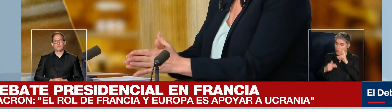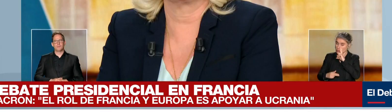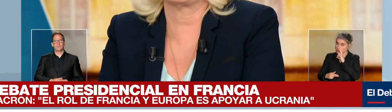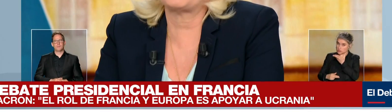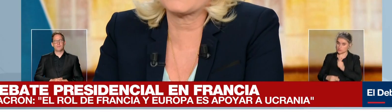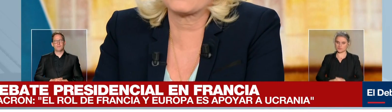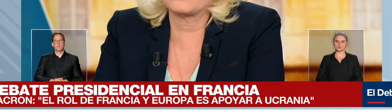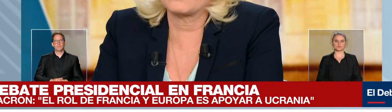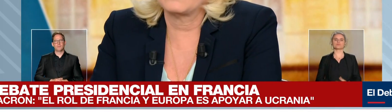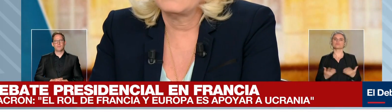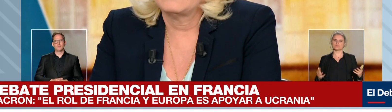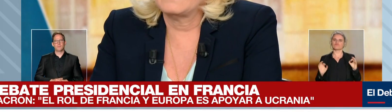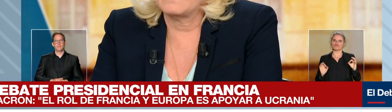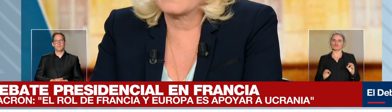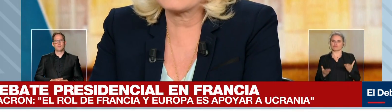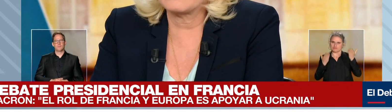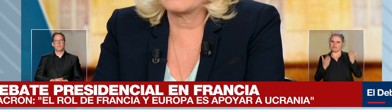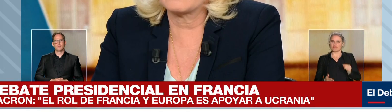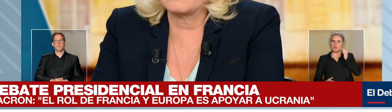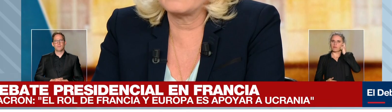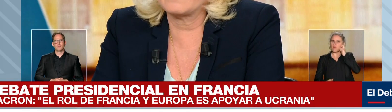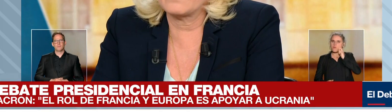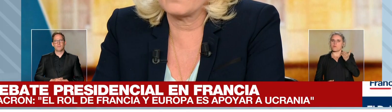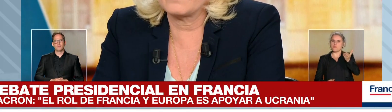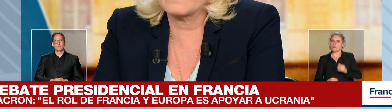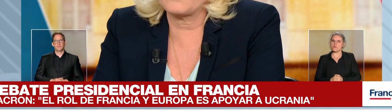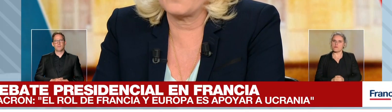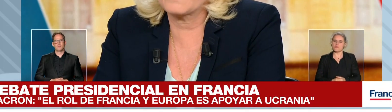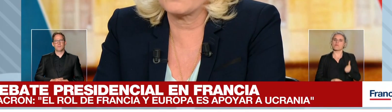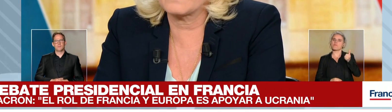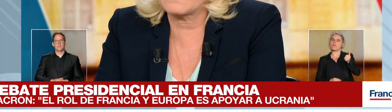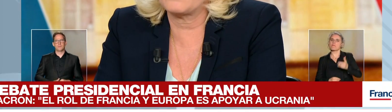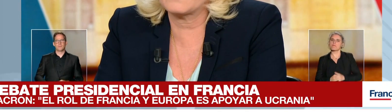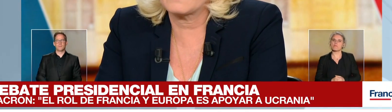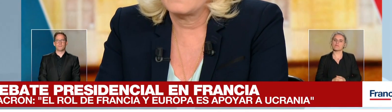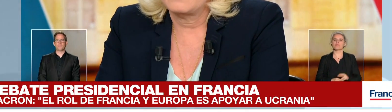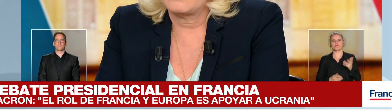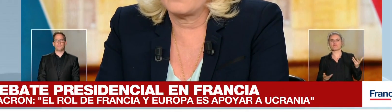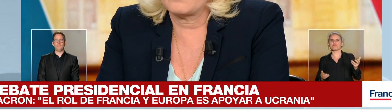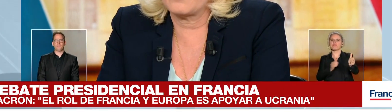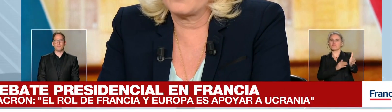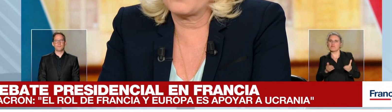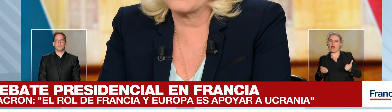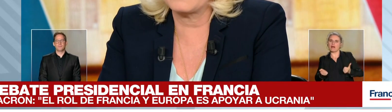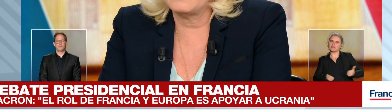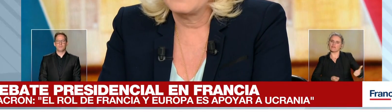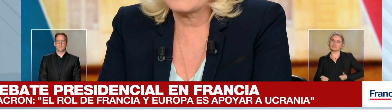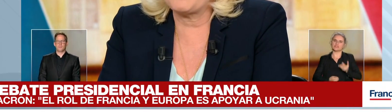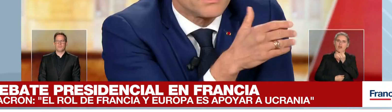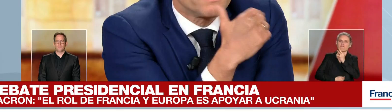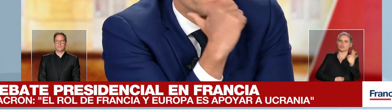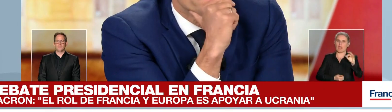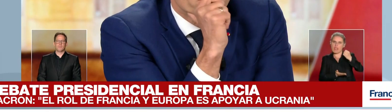del poder ruso y de Putin? Bueno, Emmanuel Macron tiene acceso a todas las informaciones